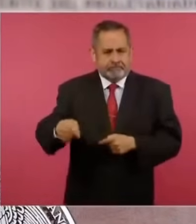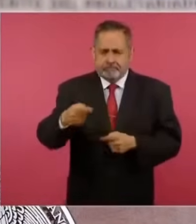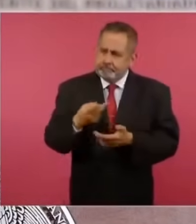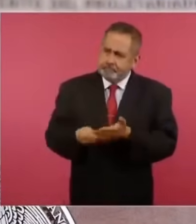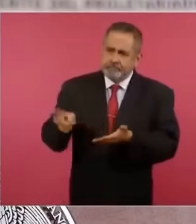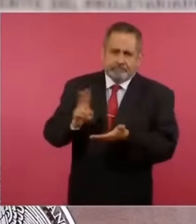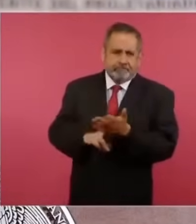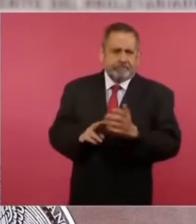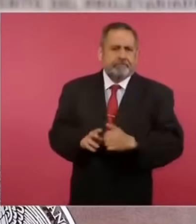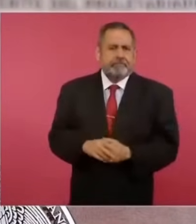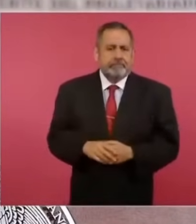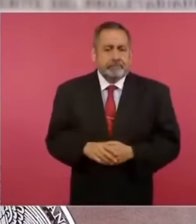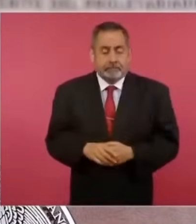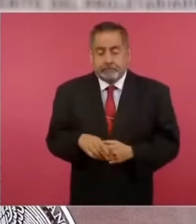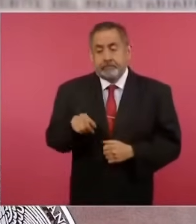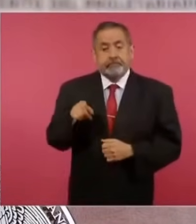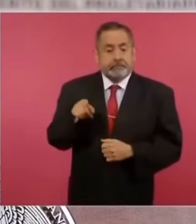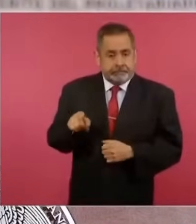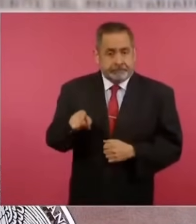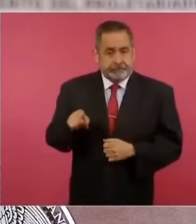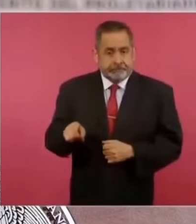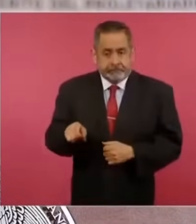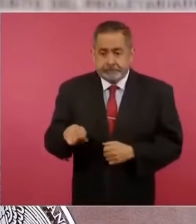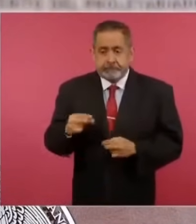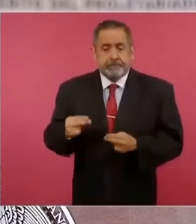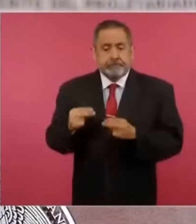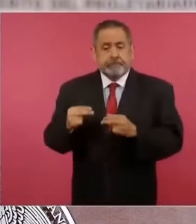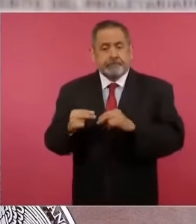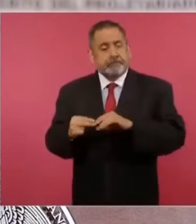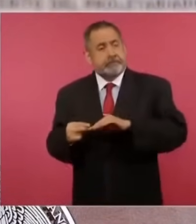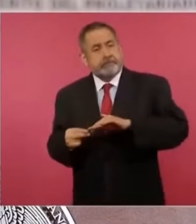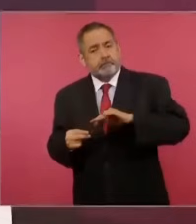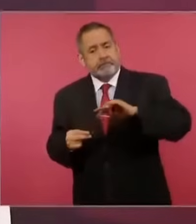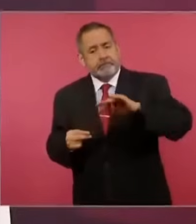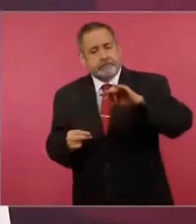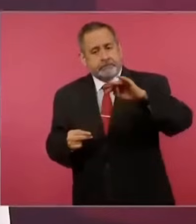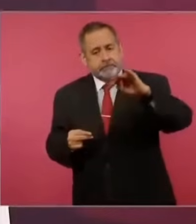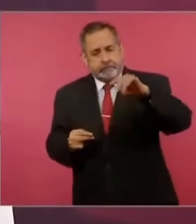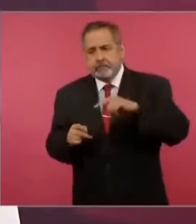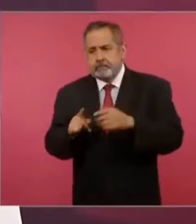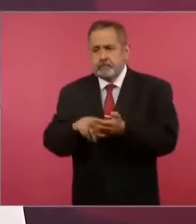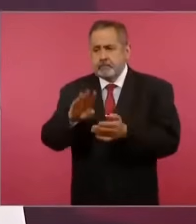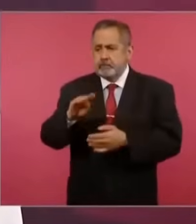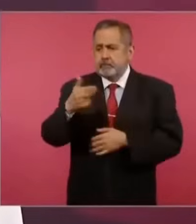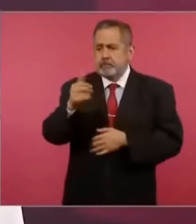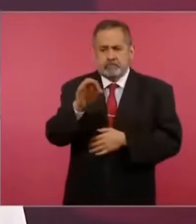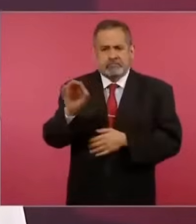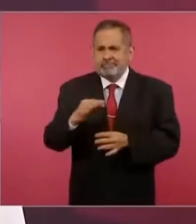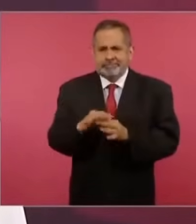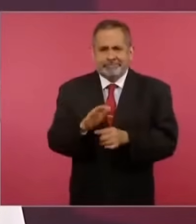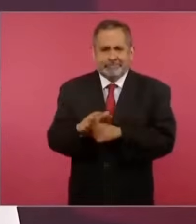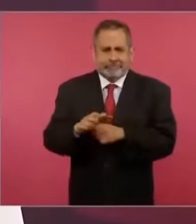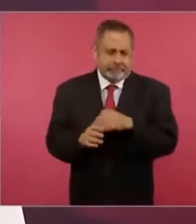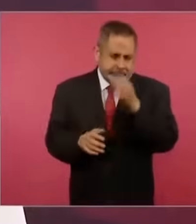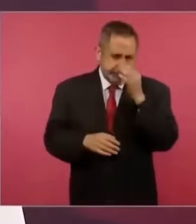simultánea. La disponibilidad de escaleras eléctricas es del 96%, mientras que el